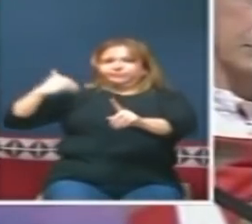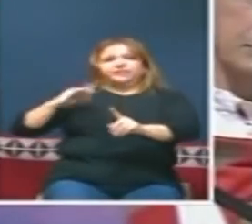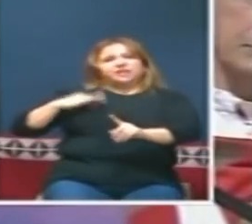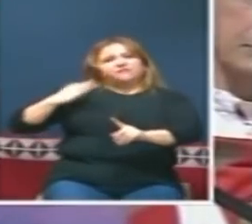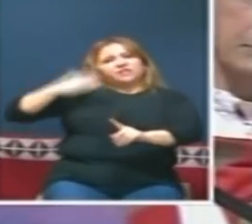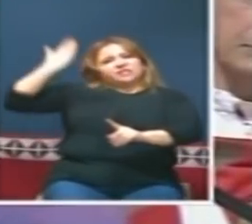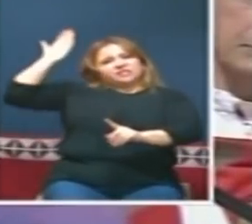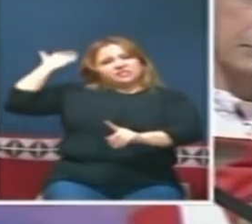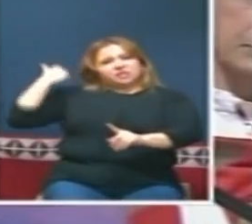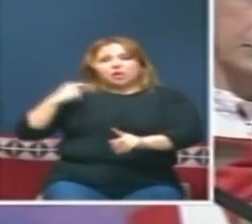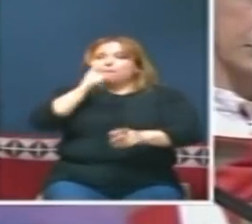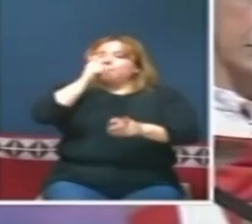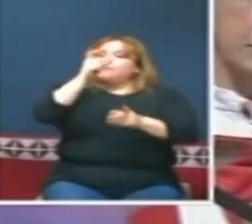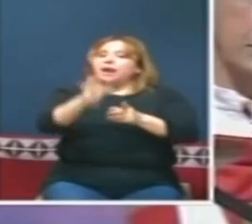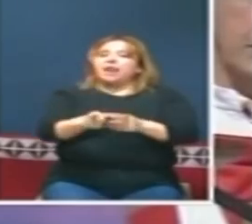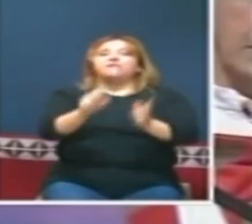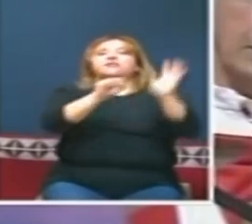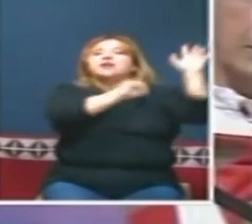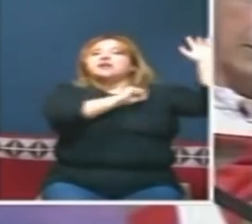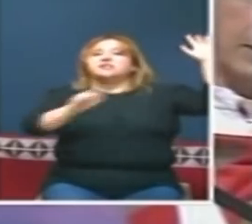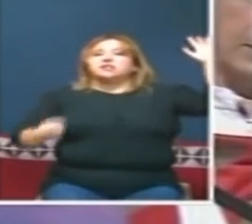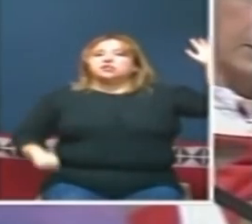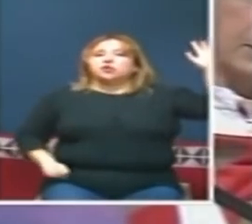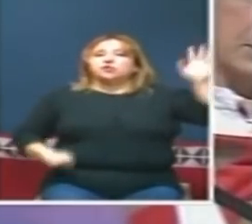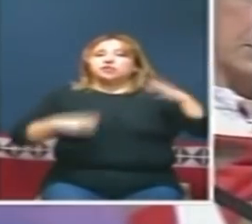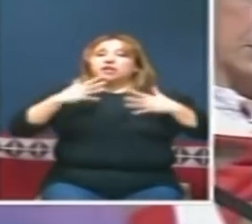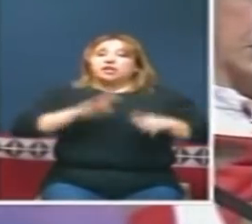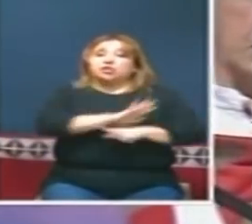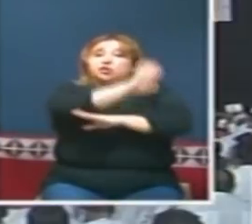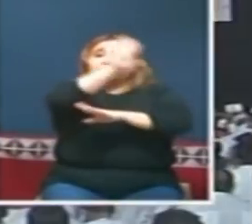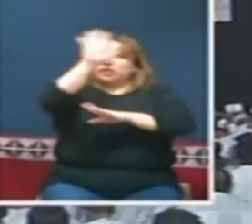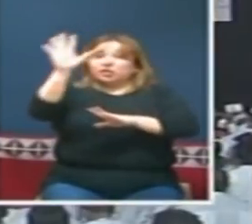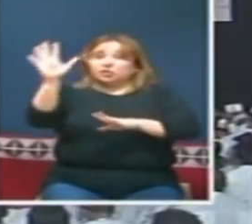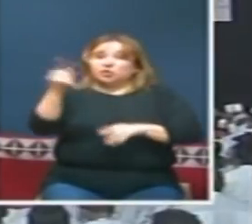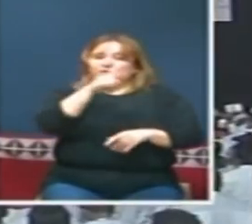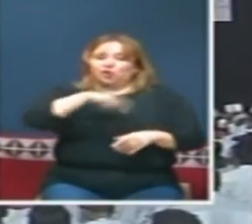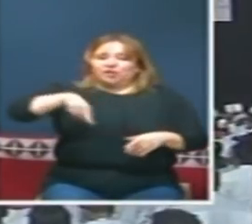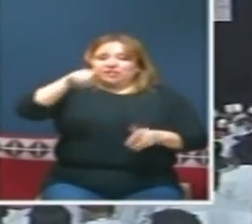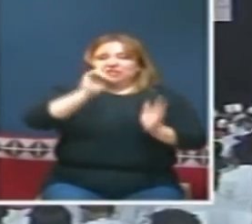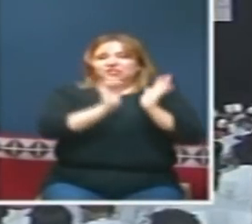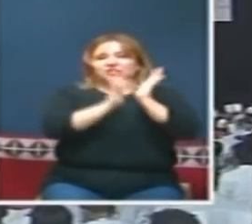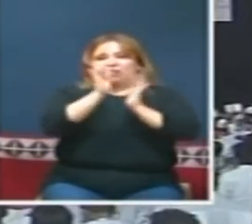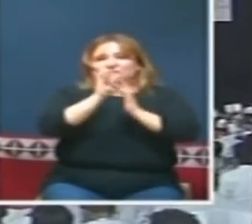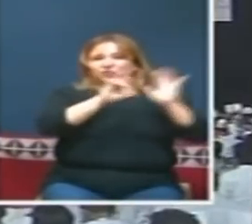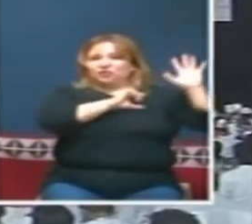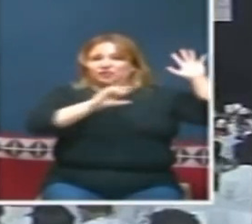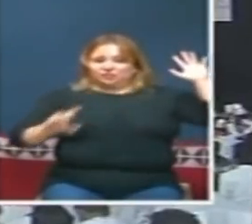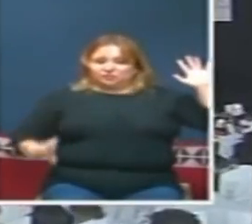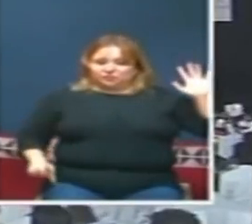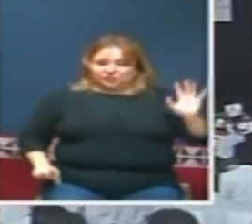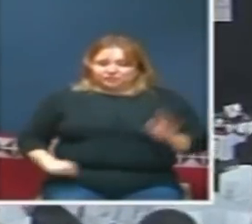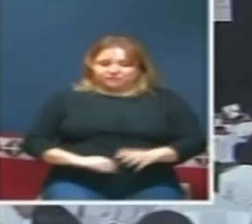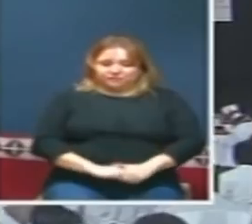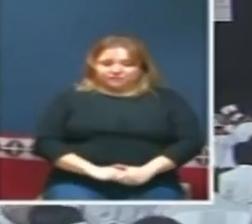Hermanos, es palabra del Señor. Gloria a ti, Señor Jesús. Podemos sentarnos.